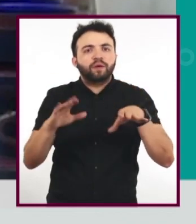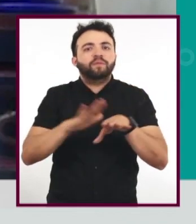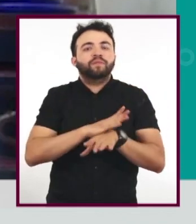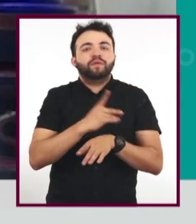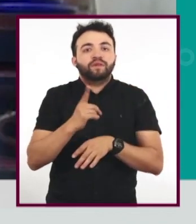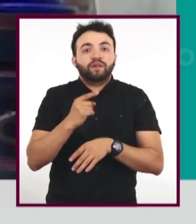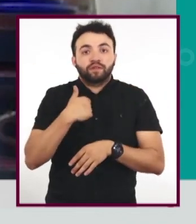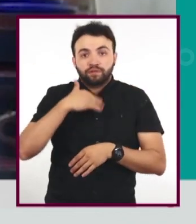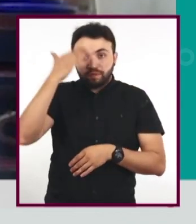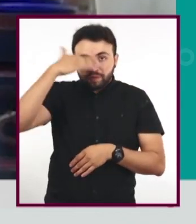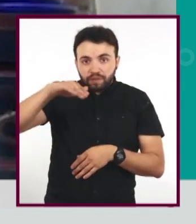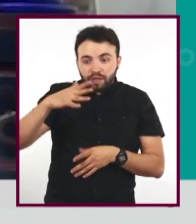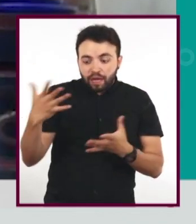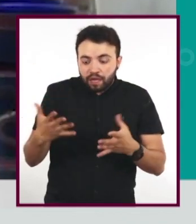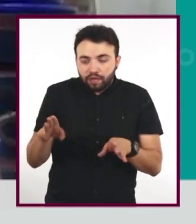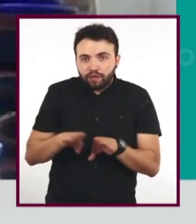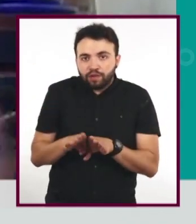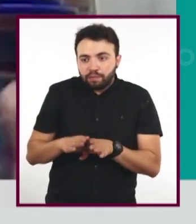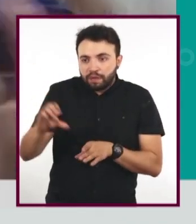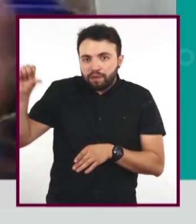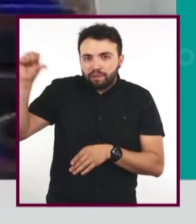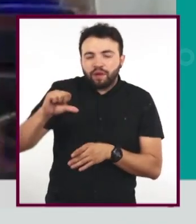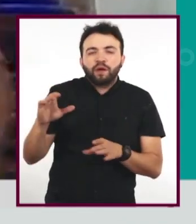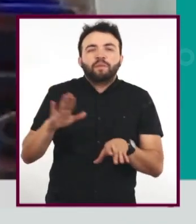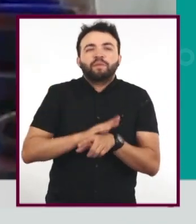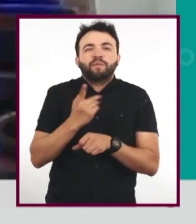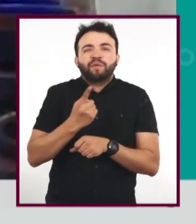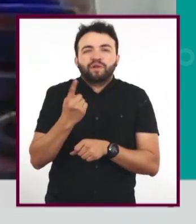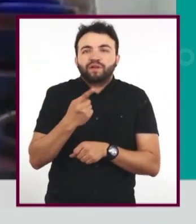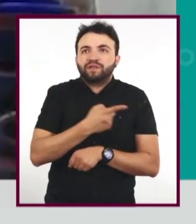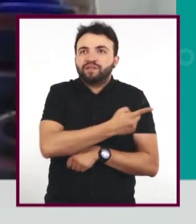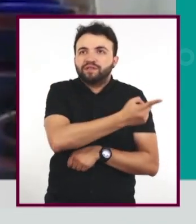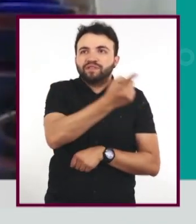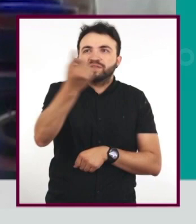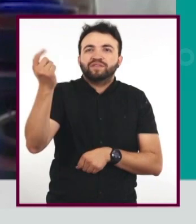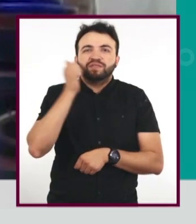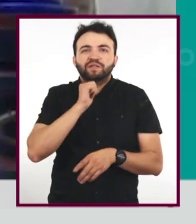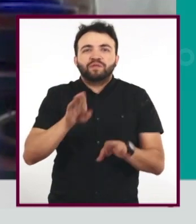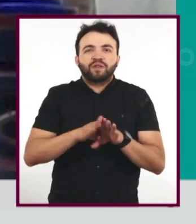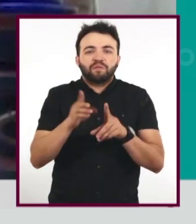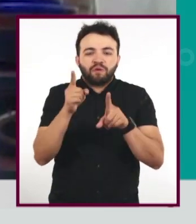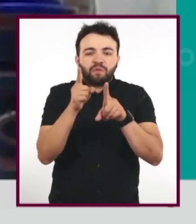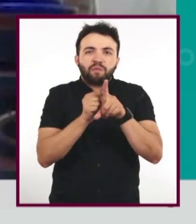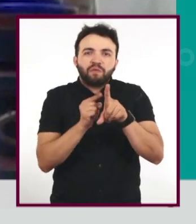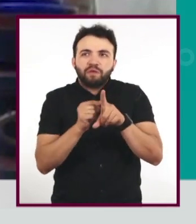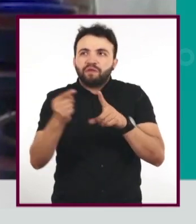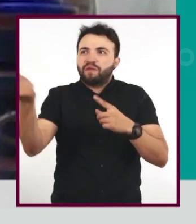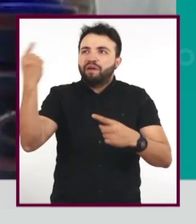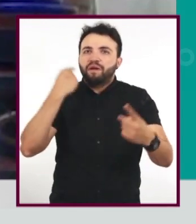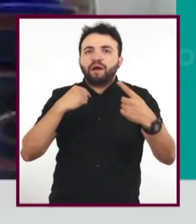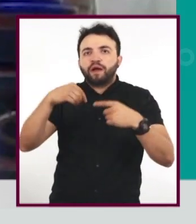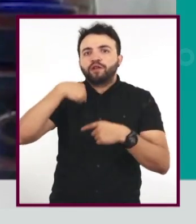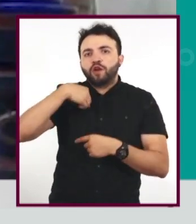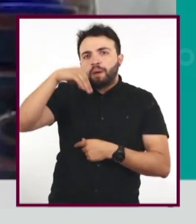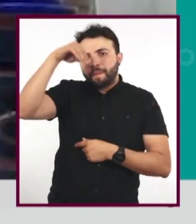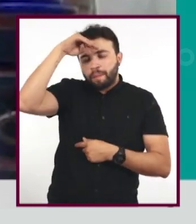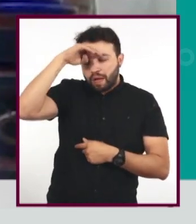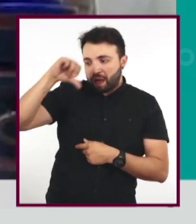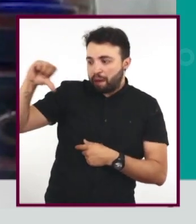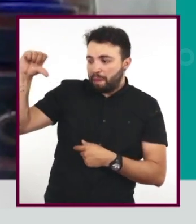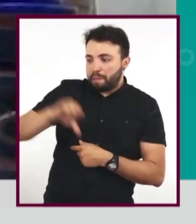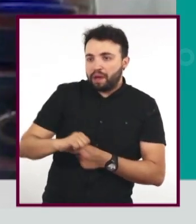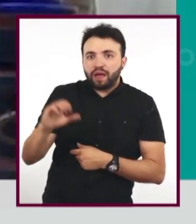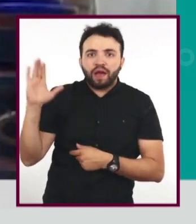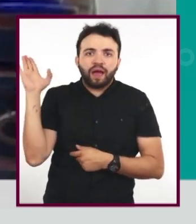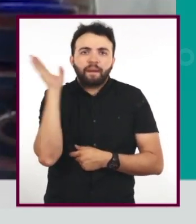sobre todo por lo que interiorizamos de la sociedad, creemos que perder es malísimo. Entonces,